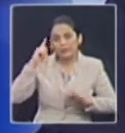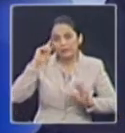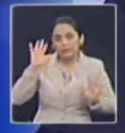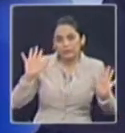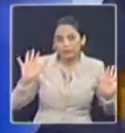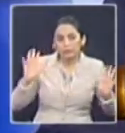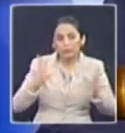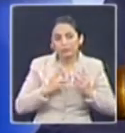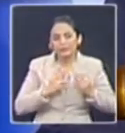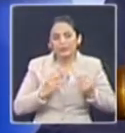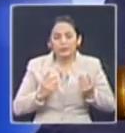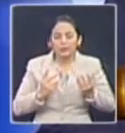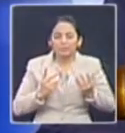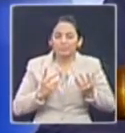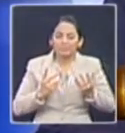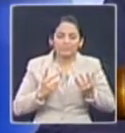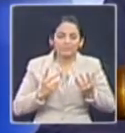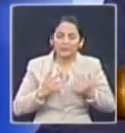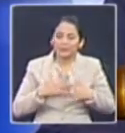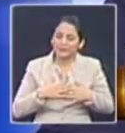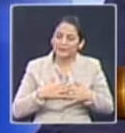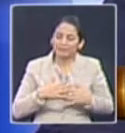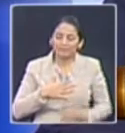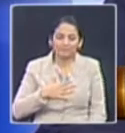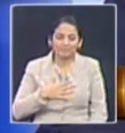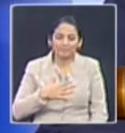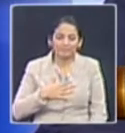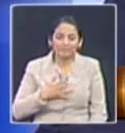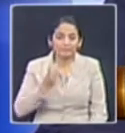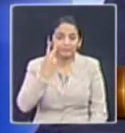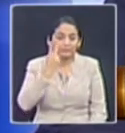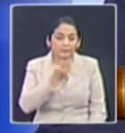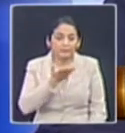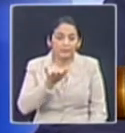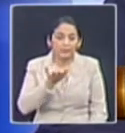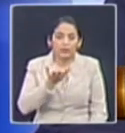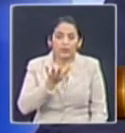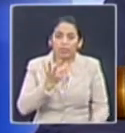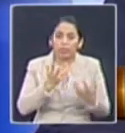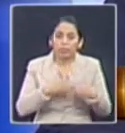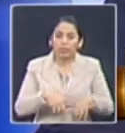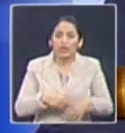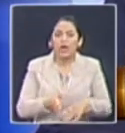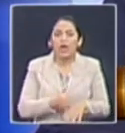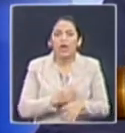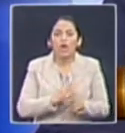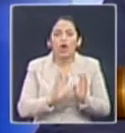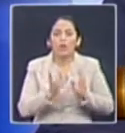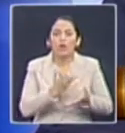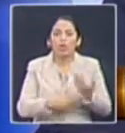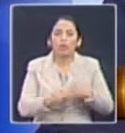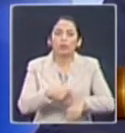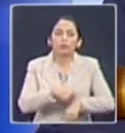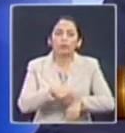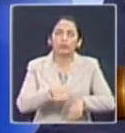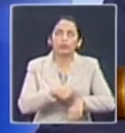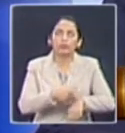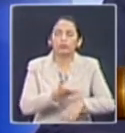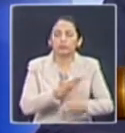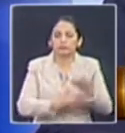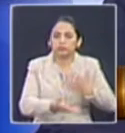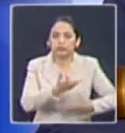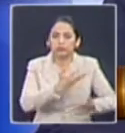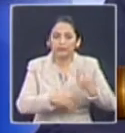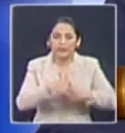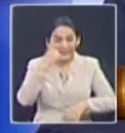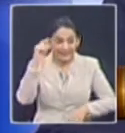a tomarse decisiones. Pero lamentablemente, desde mi personal punto de vista, pienso yo que fue un desperdicio de tiempo y que se arrojó a la